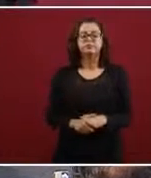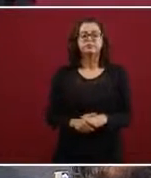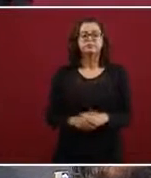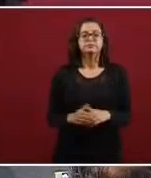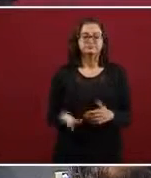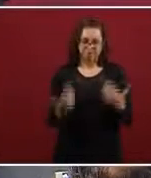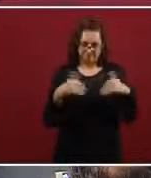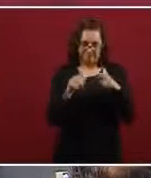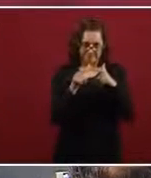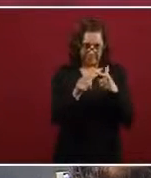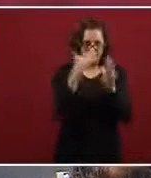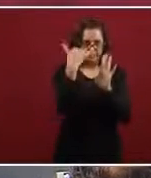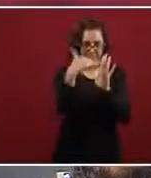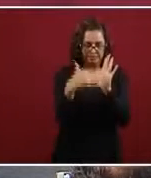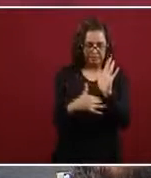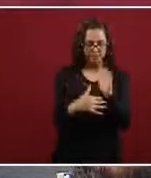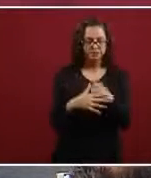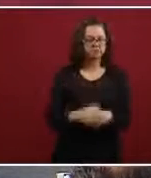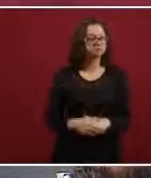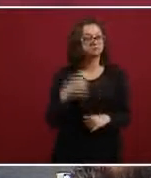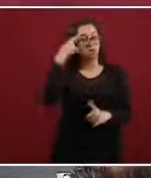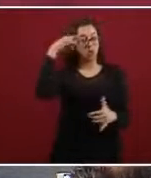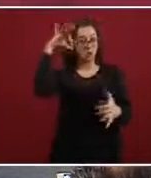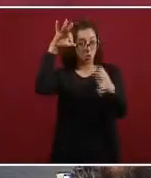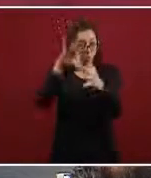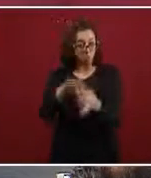No es congruente, moral ni legal,